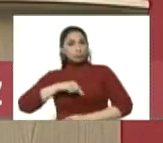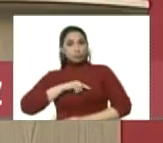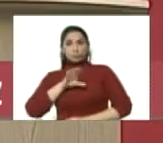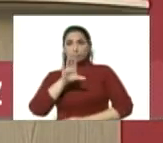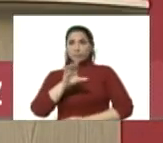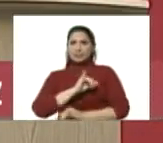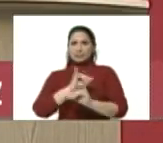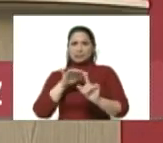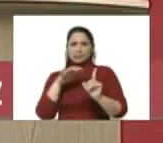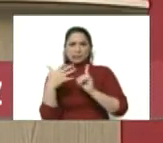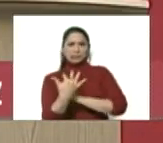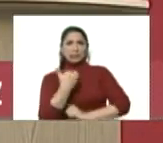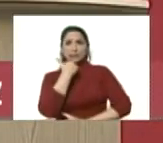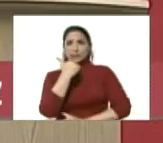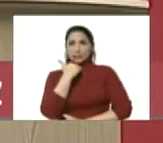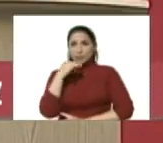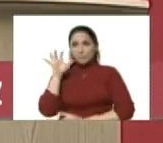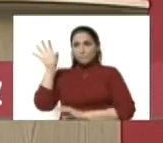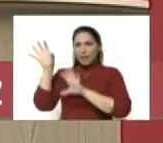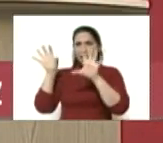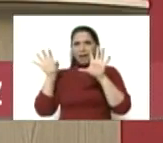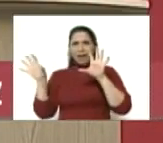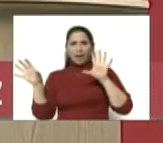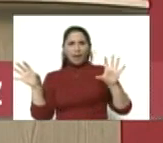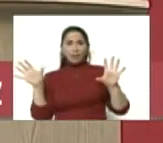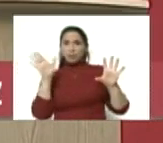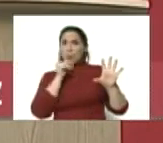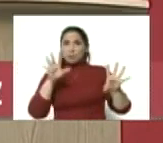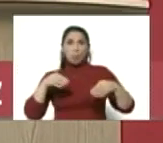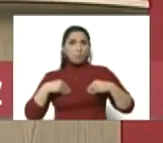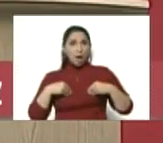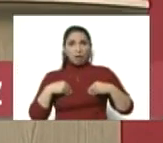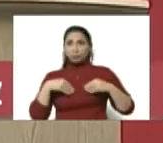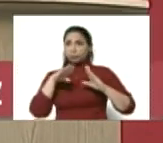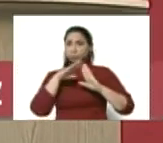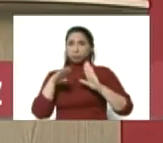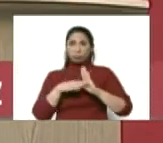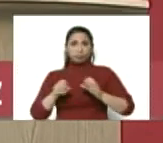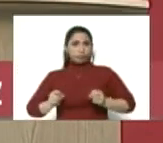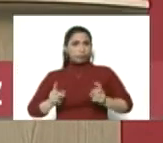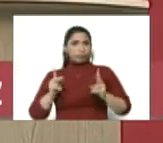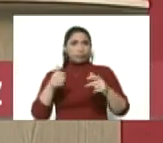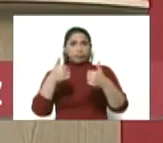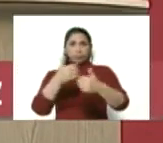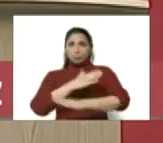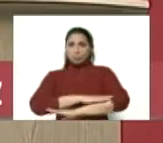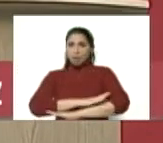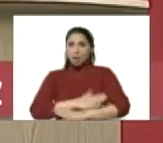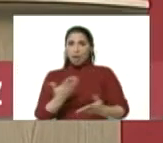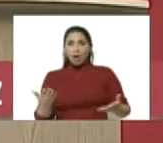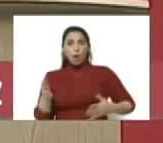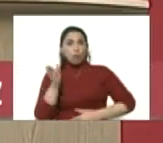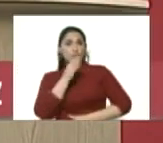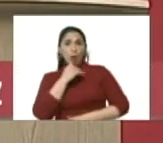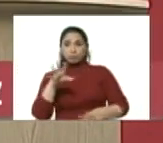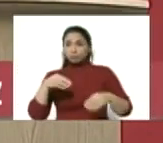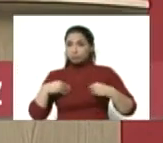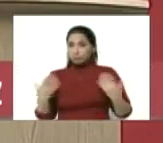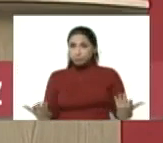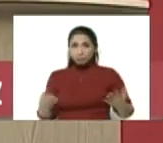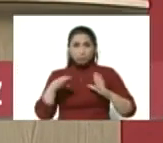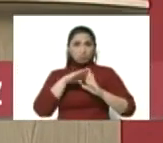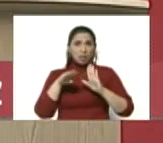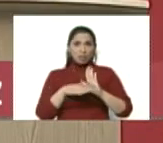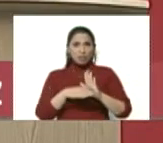está rodeado de países que no han tomado las medidas oportunamente o no han tomado las